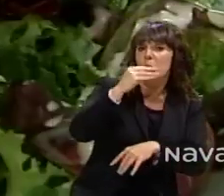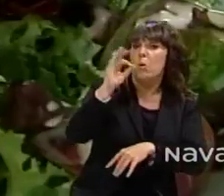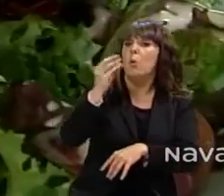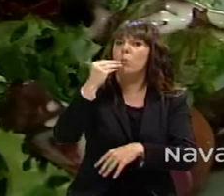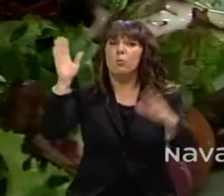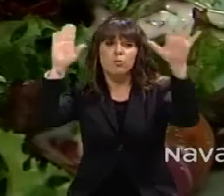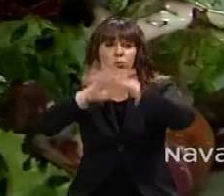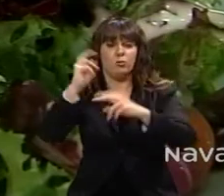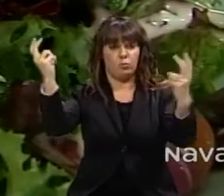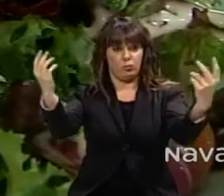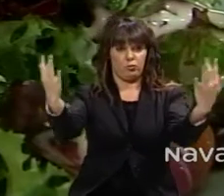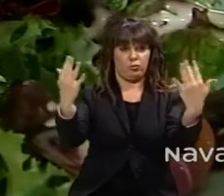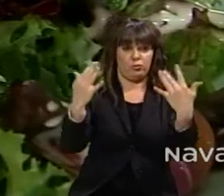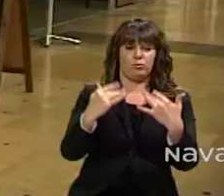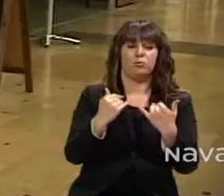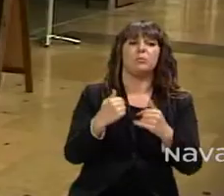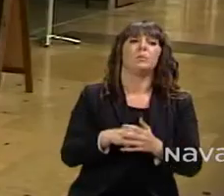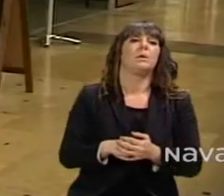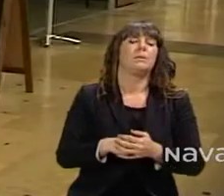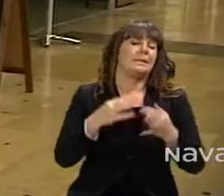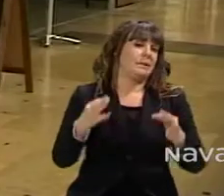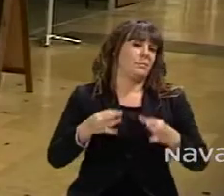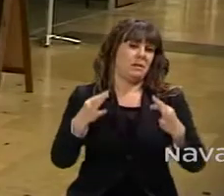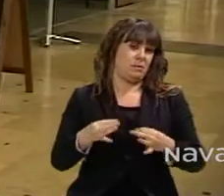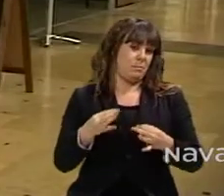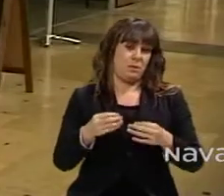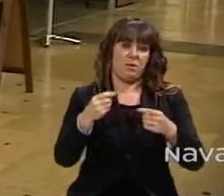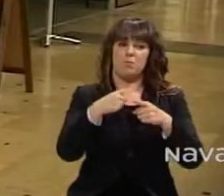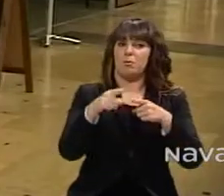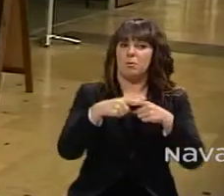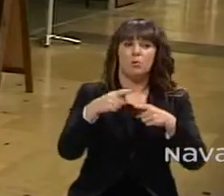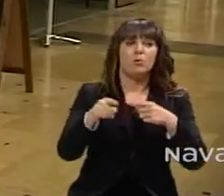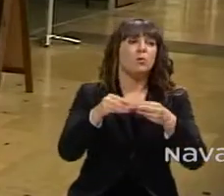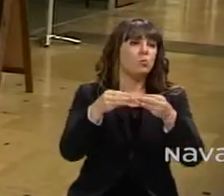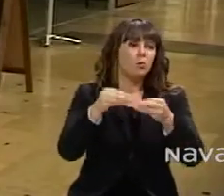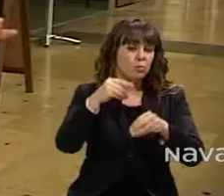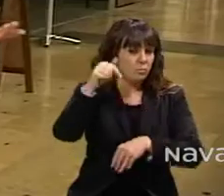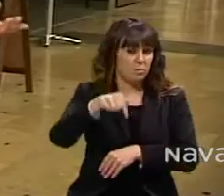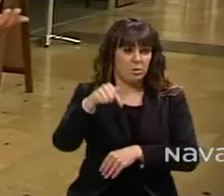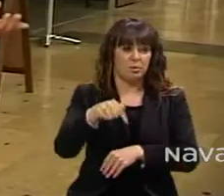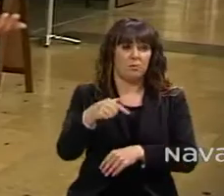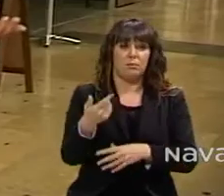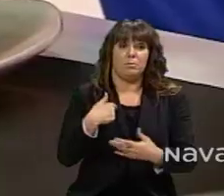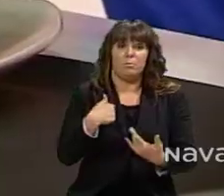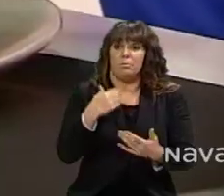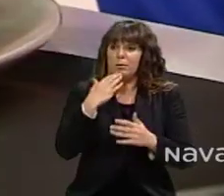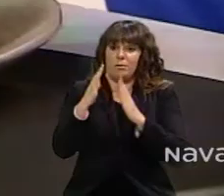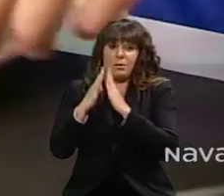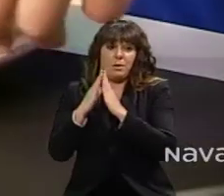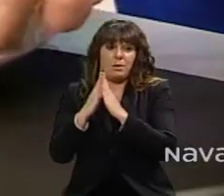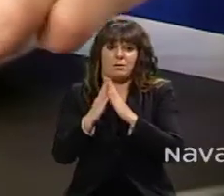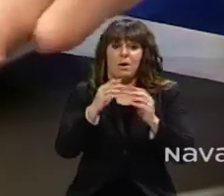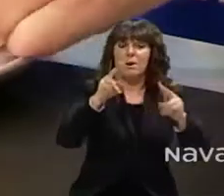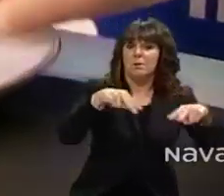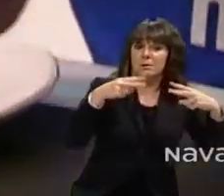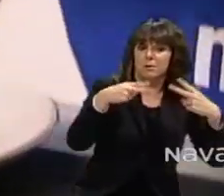Siempre con materias de aquí, todo recién hecho, jugoso y nada. Y cocinar como si fuera en tu casa. Mira, yo vengo del